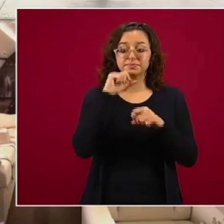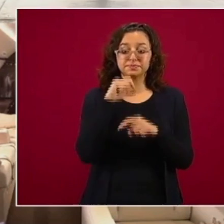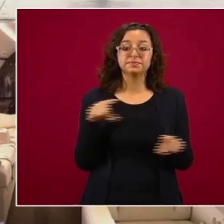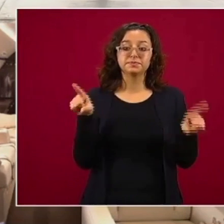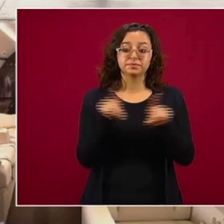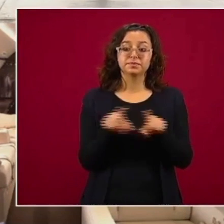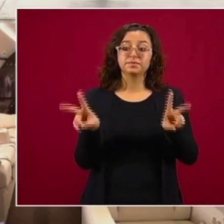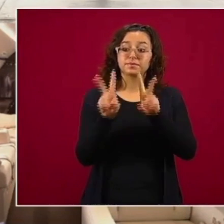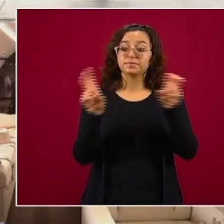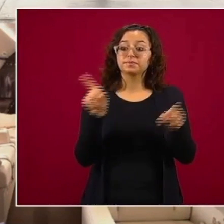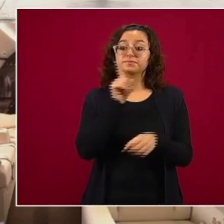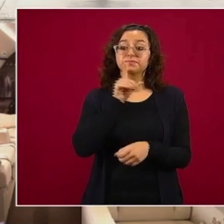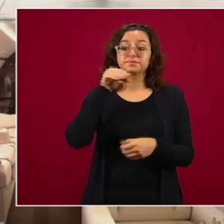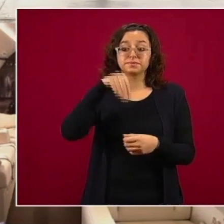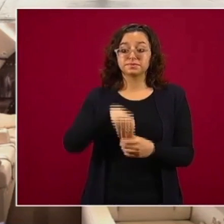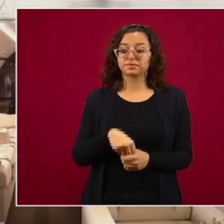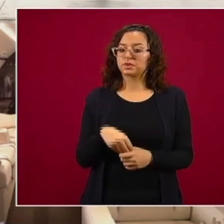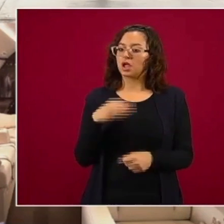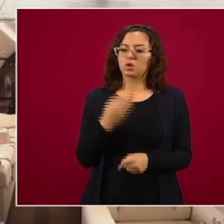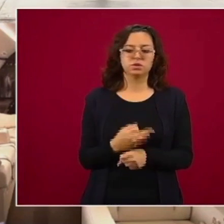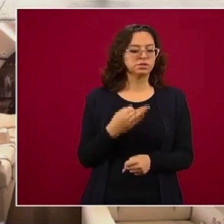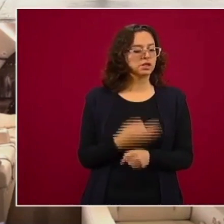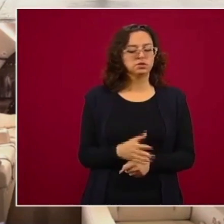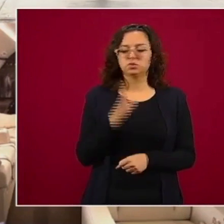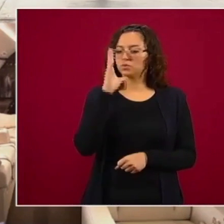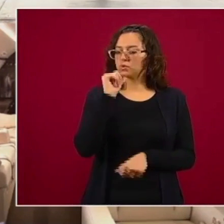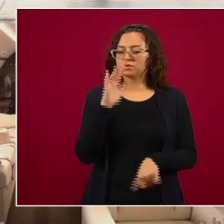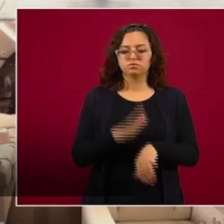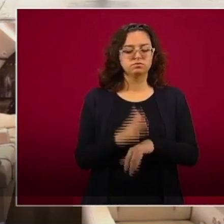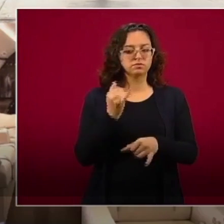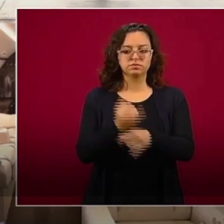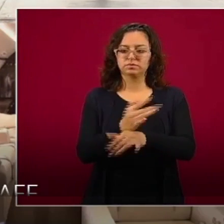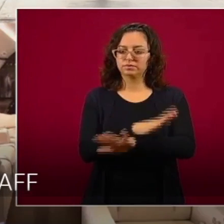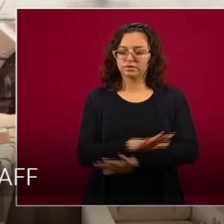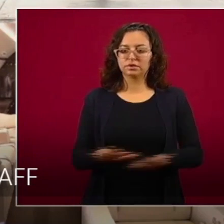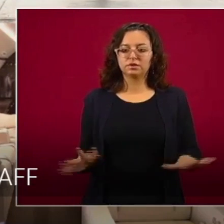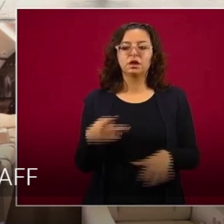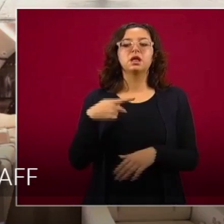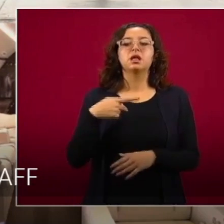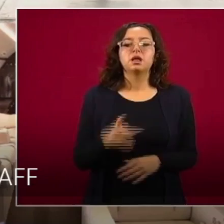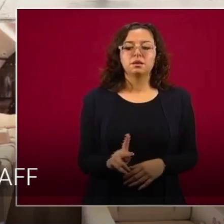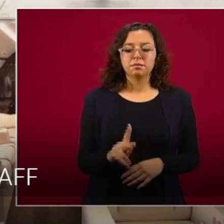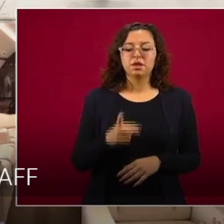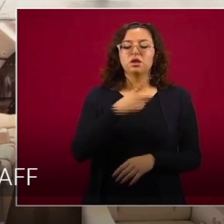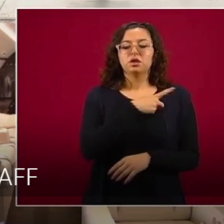de confidencialidad, en este momento no estamos pudiendo dar mayores detalles, pero es importante